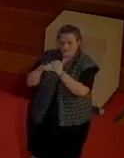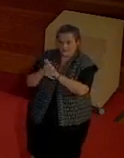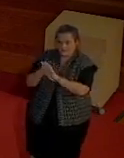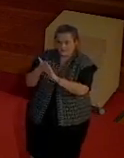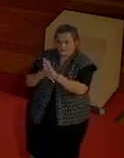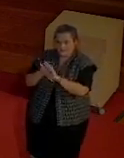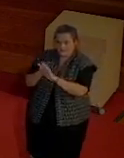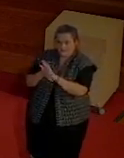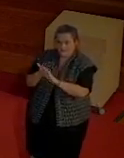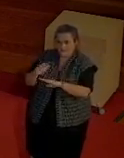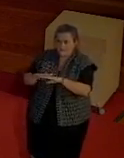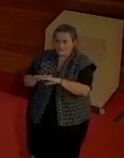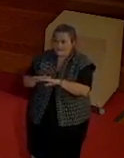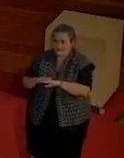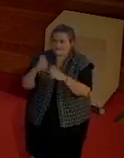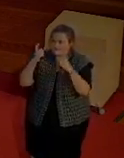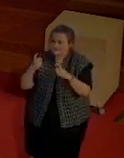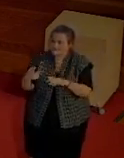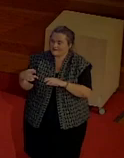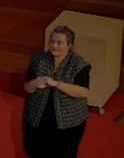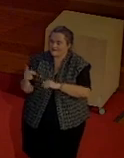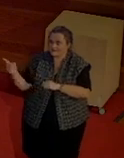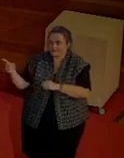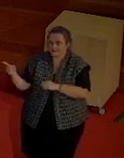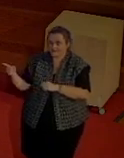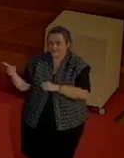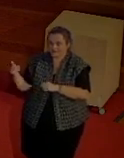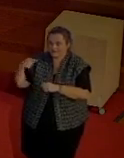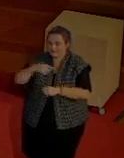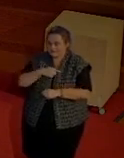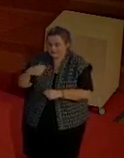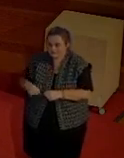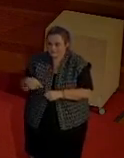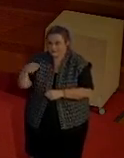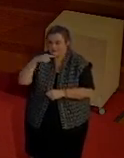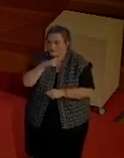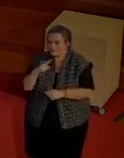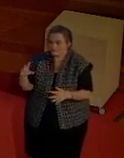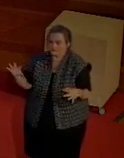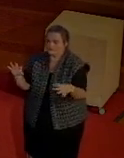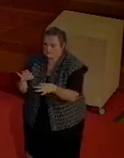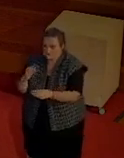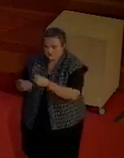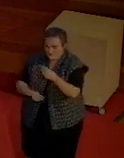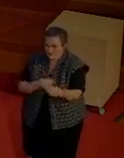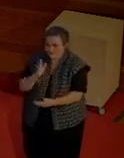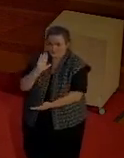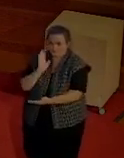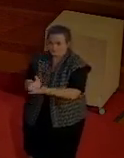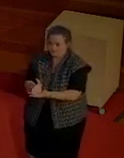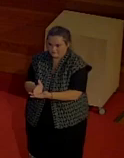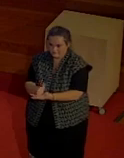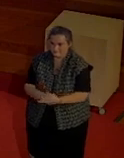medida en la que eso frene la posibilidad de que Pekín y Moscú unan fuerzas y no le sale mal de todo habría que